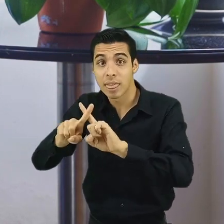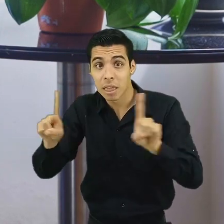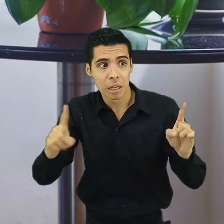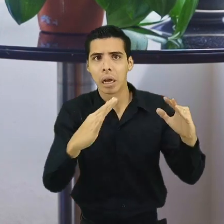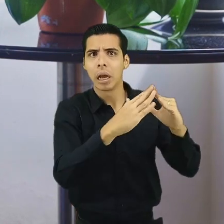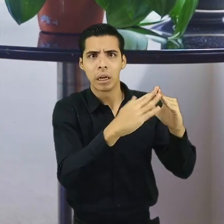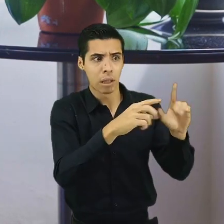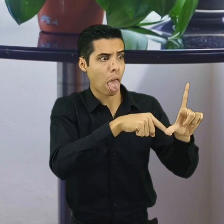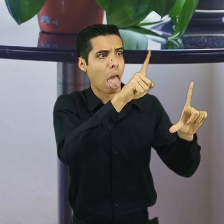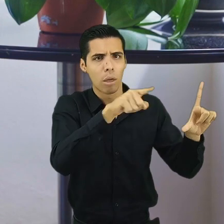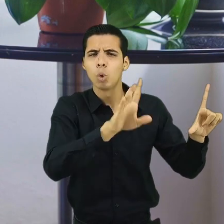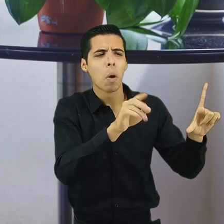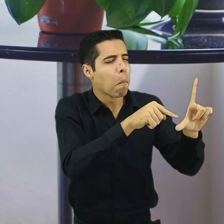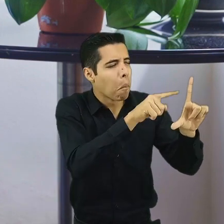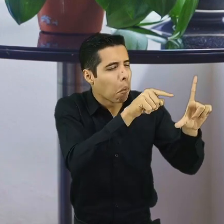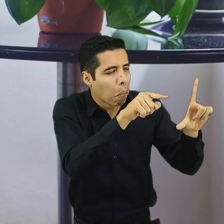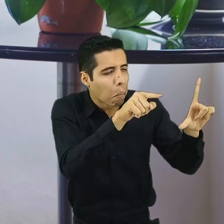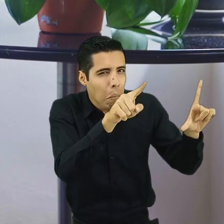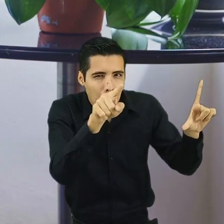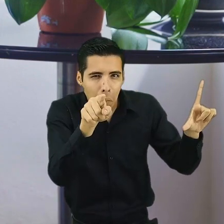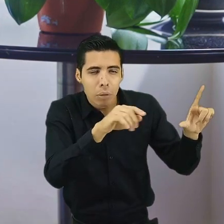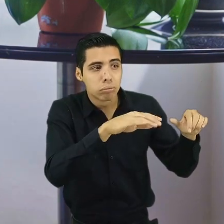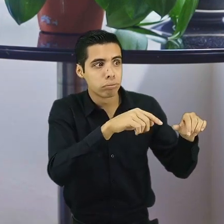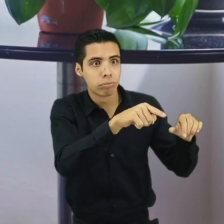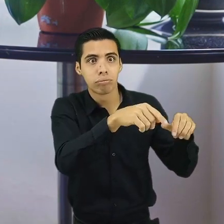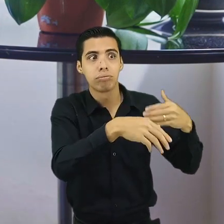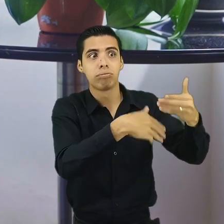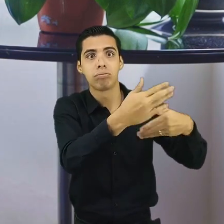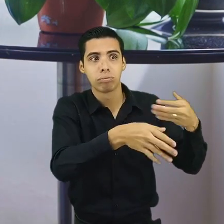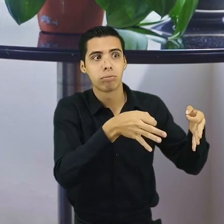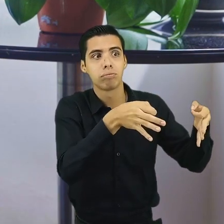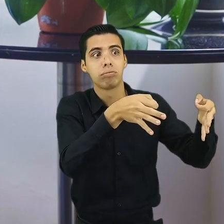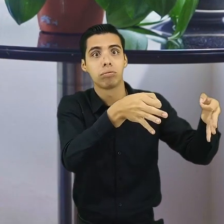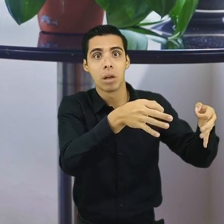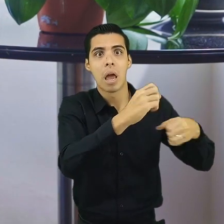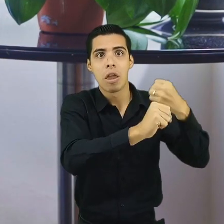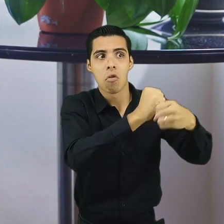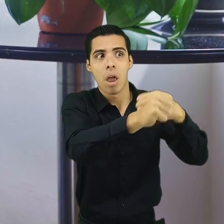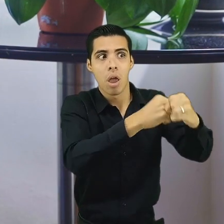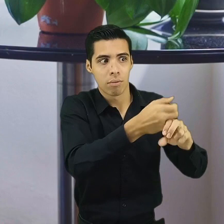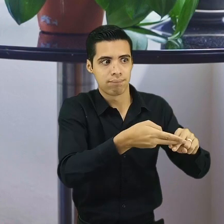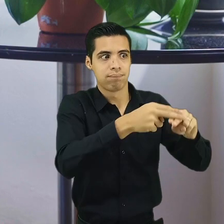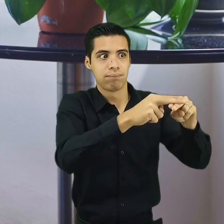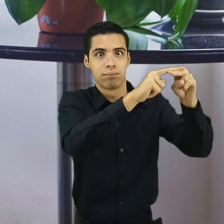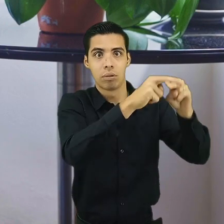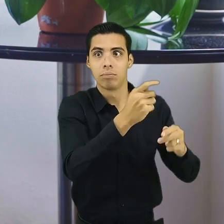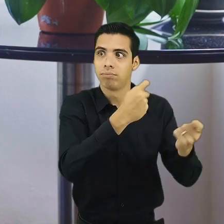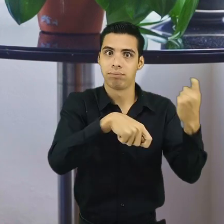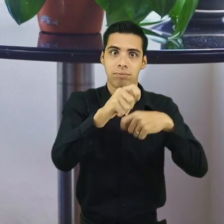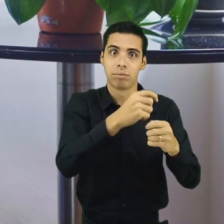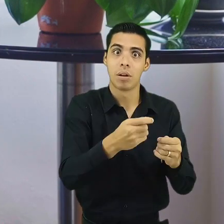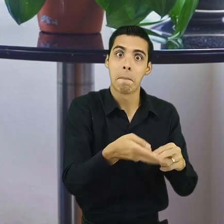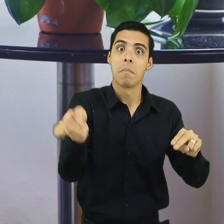que va avanzando el tiempo, por lo general se valoriza más y más. También hay mayor facilidad crediticia que brindan los bancos para adquirir la